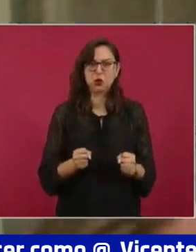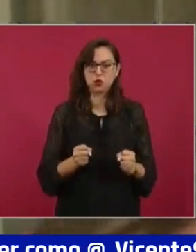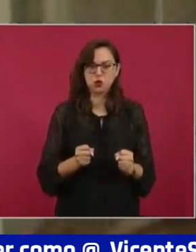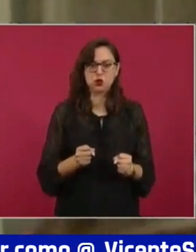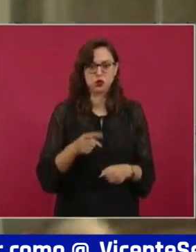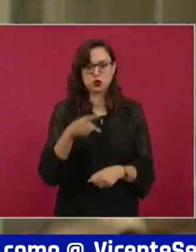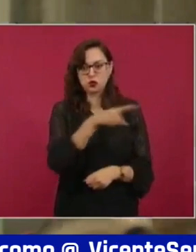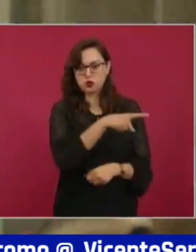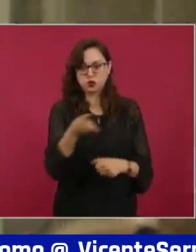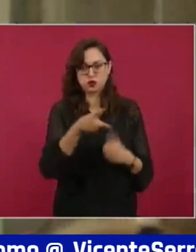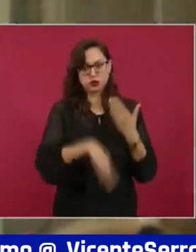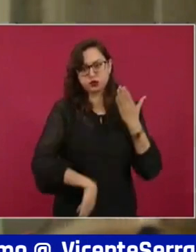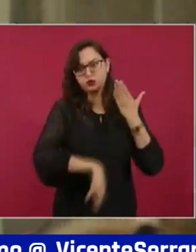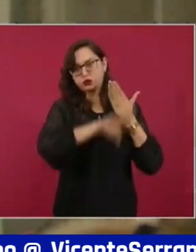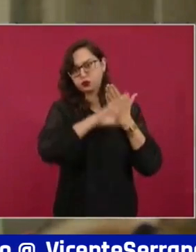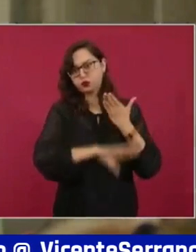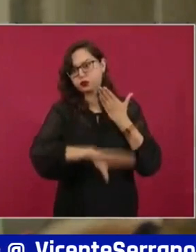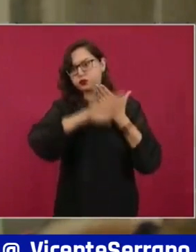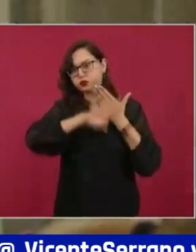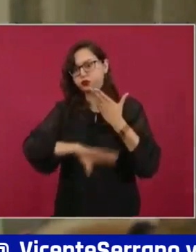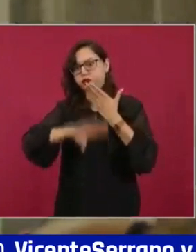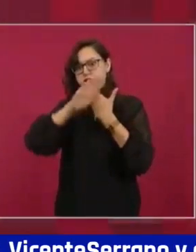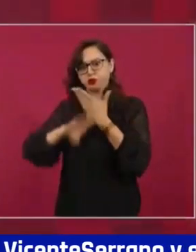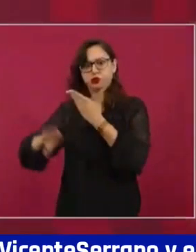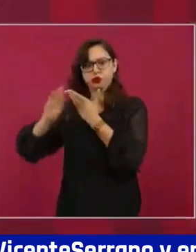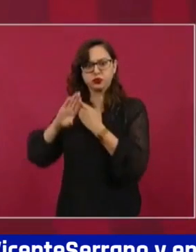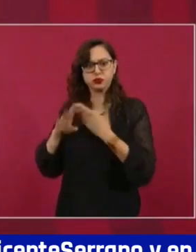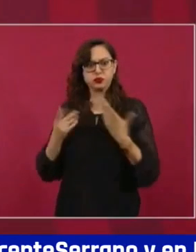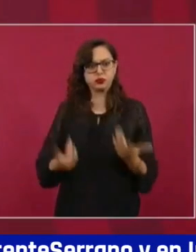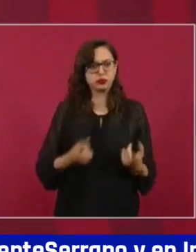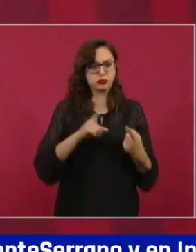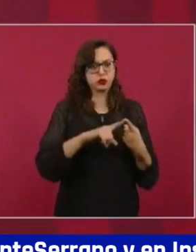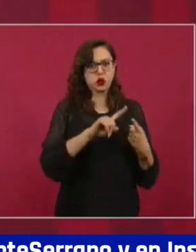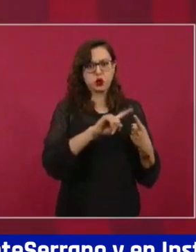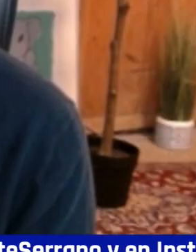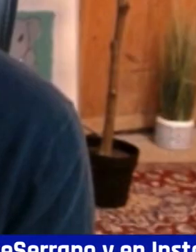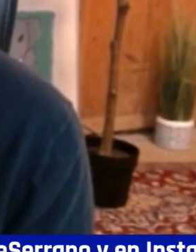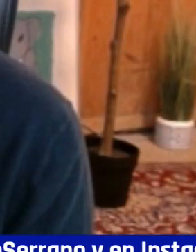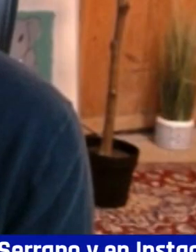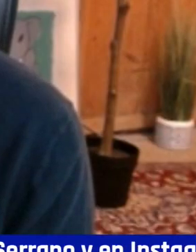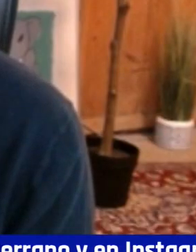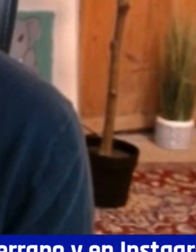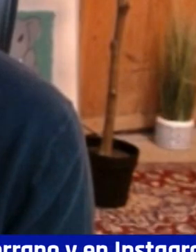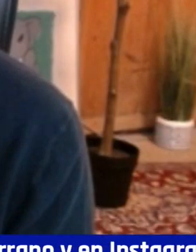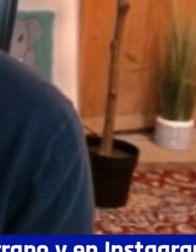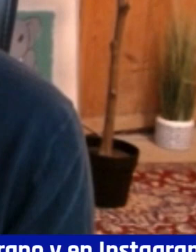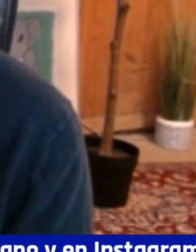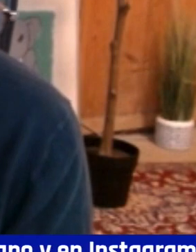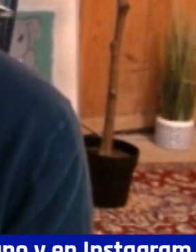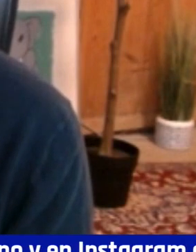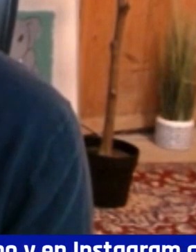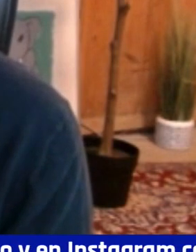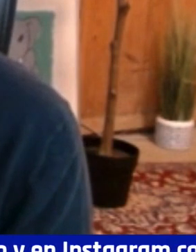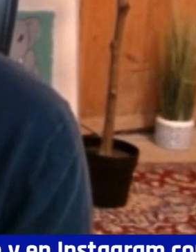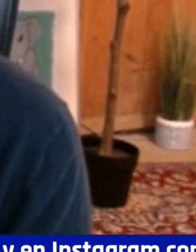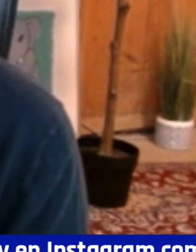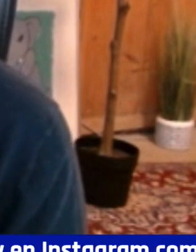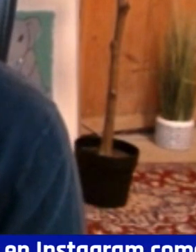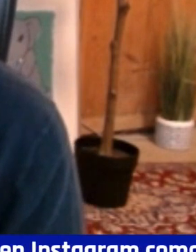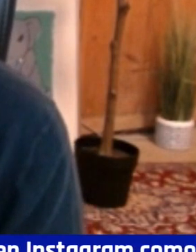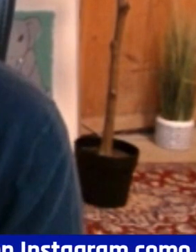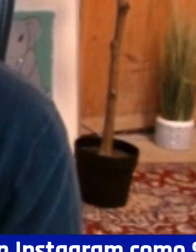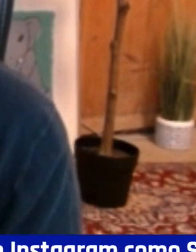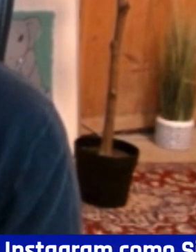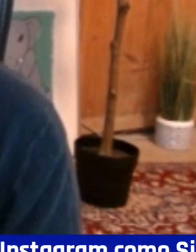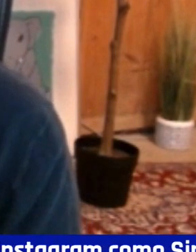más cercano a su pensamiento, que a él le tocó escucharle el día en el que se votó que iba a pasar con el